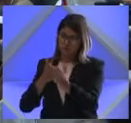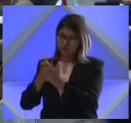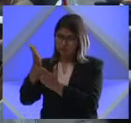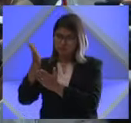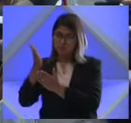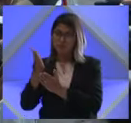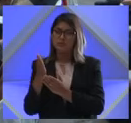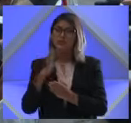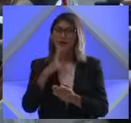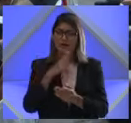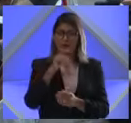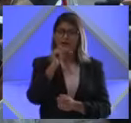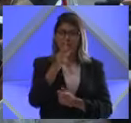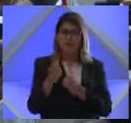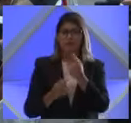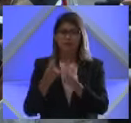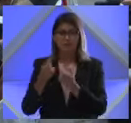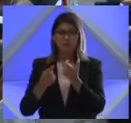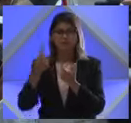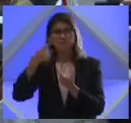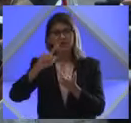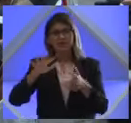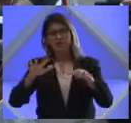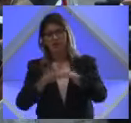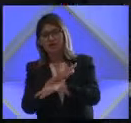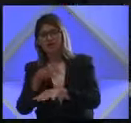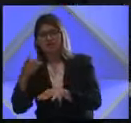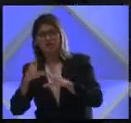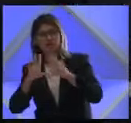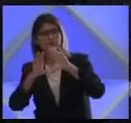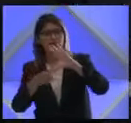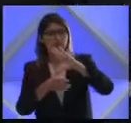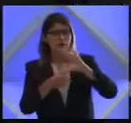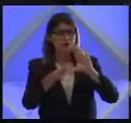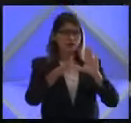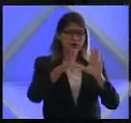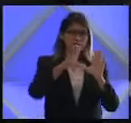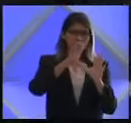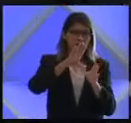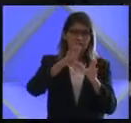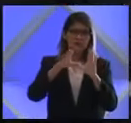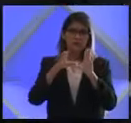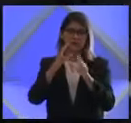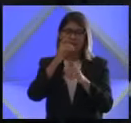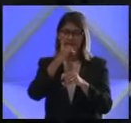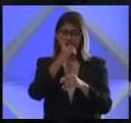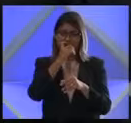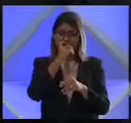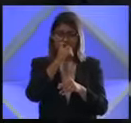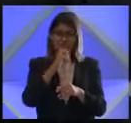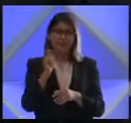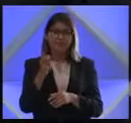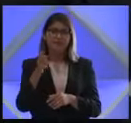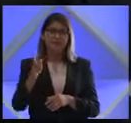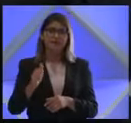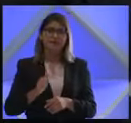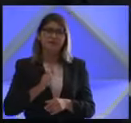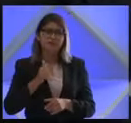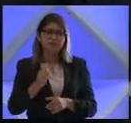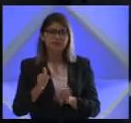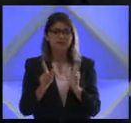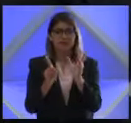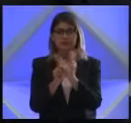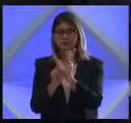para ir cambiando de satélite que por un lado se aprovechan antenas